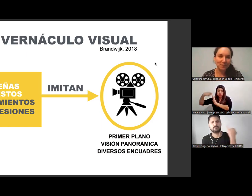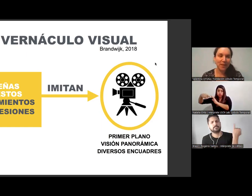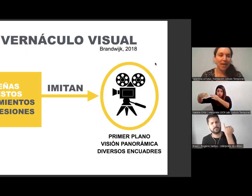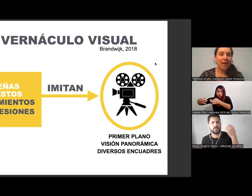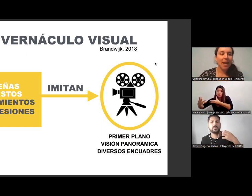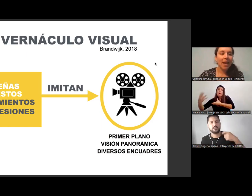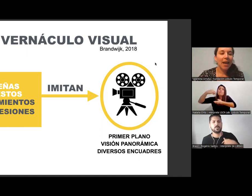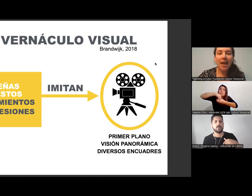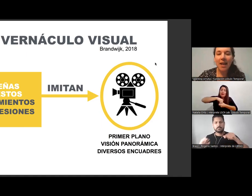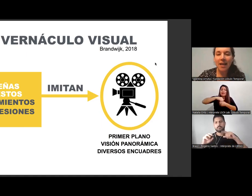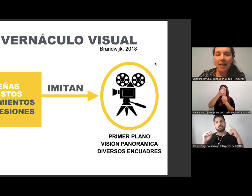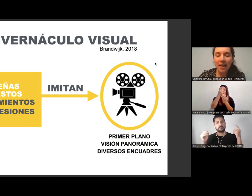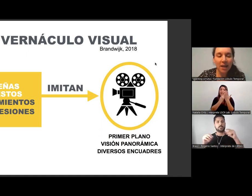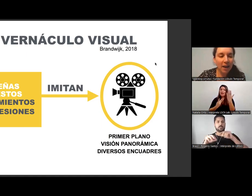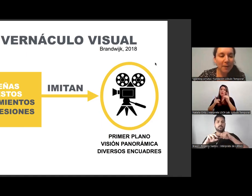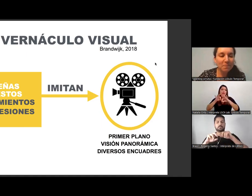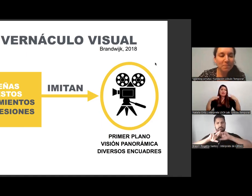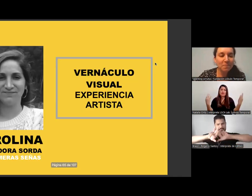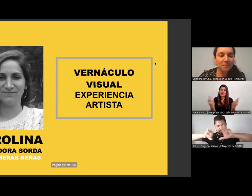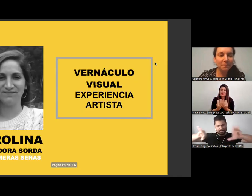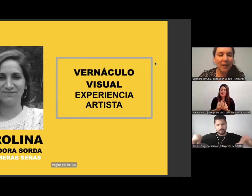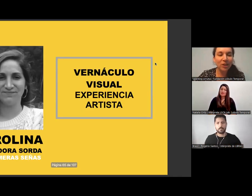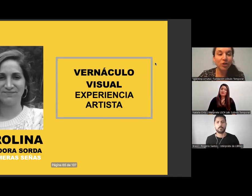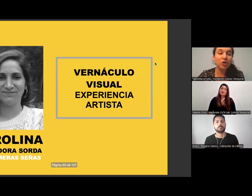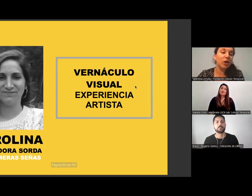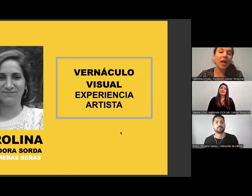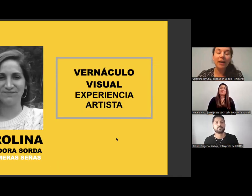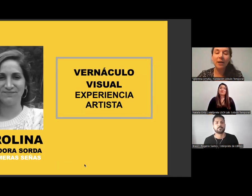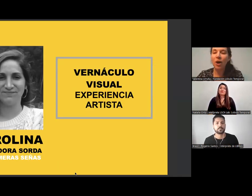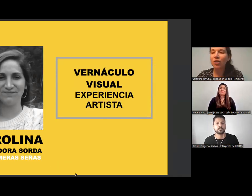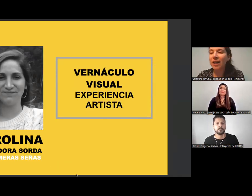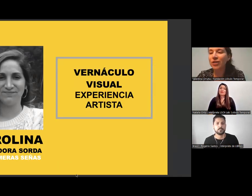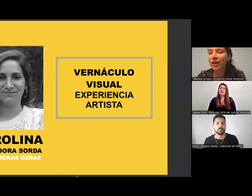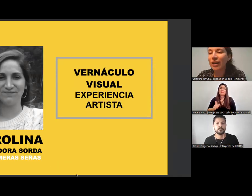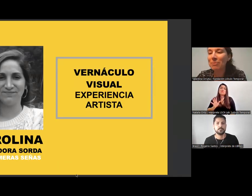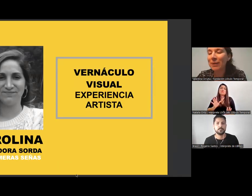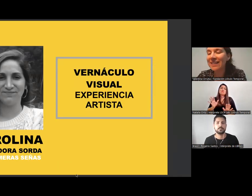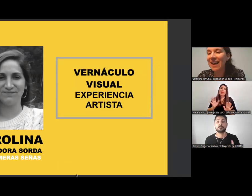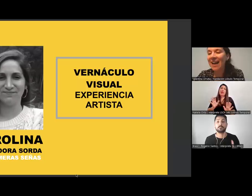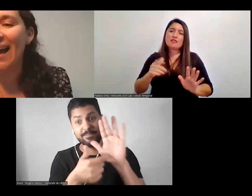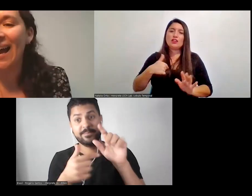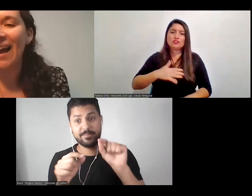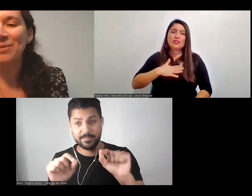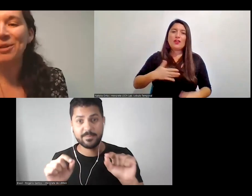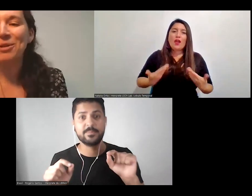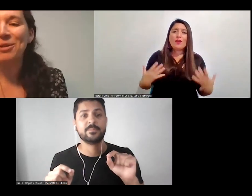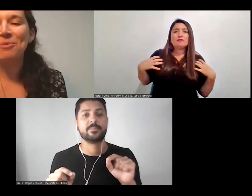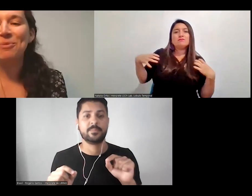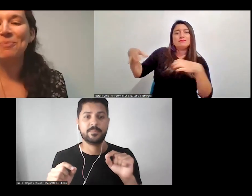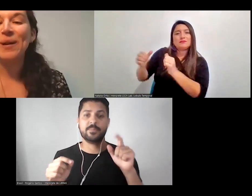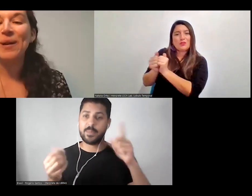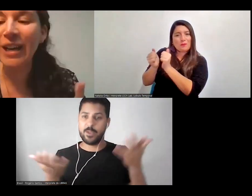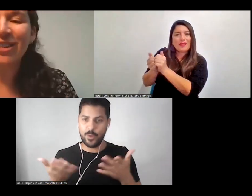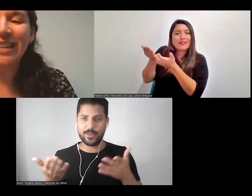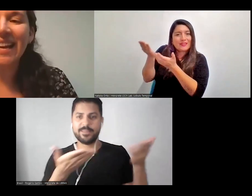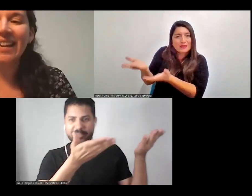transversal. Y entonces nosotros nada, queremos ahora, yo le quiero dar el pase a mi compañera,